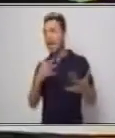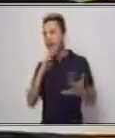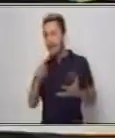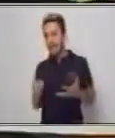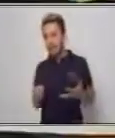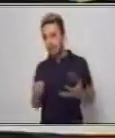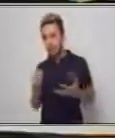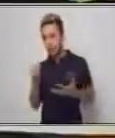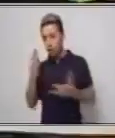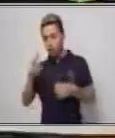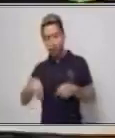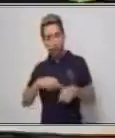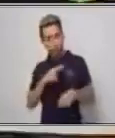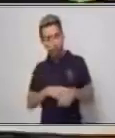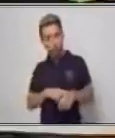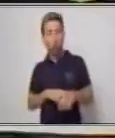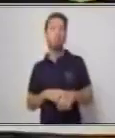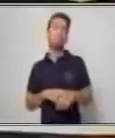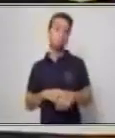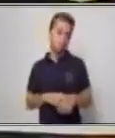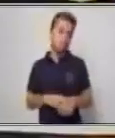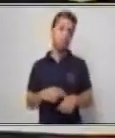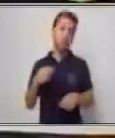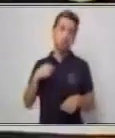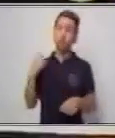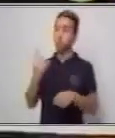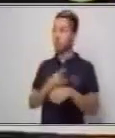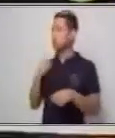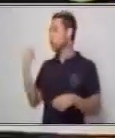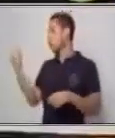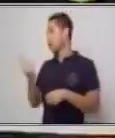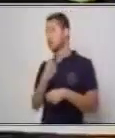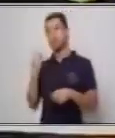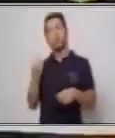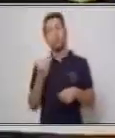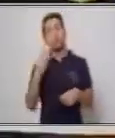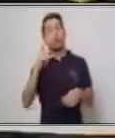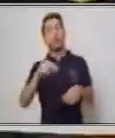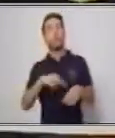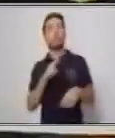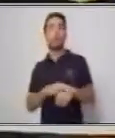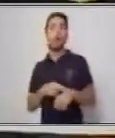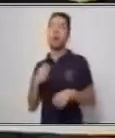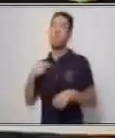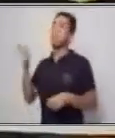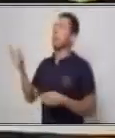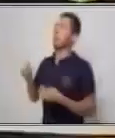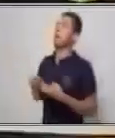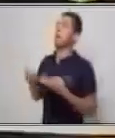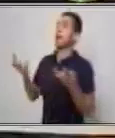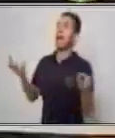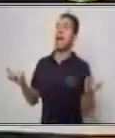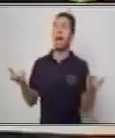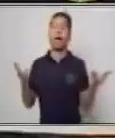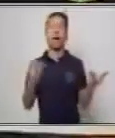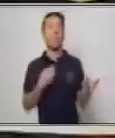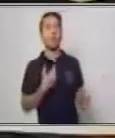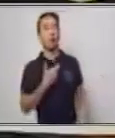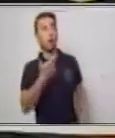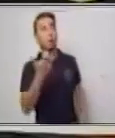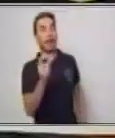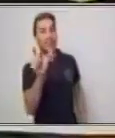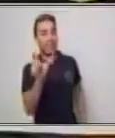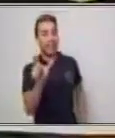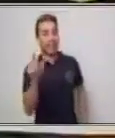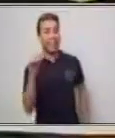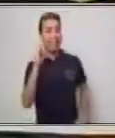Claro, son todos los números que nosotros utilizamos en nuestro contexto. Desde cuando yo voy al mercado, desde cuando compro la tarjeta para el internet,